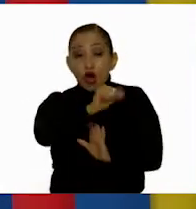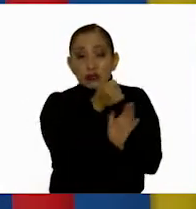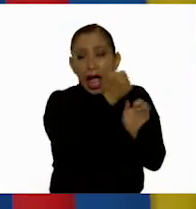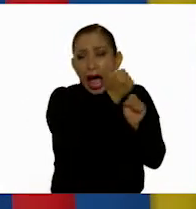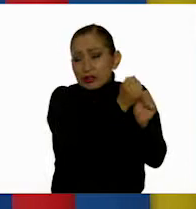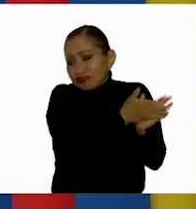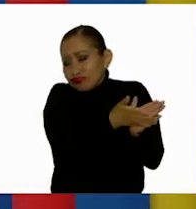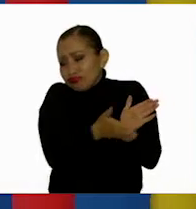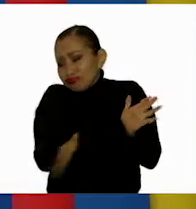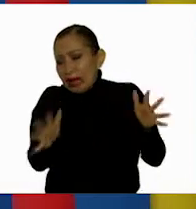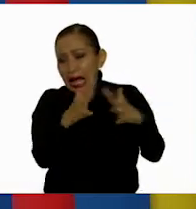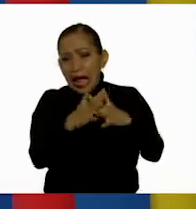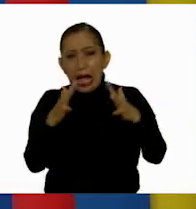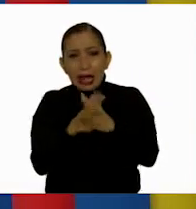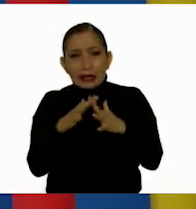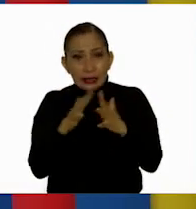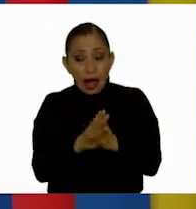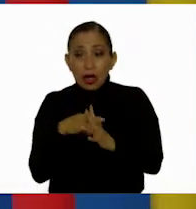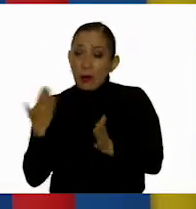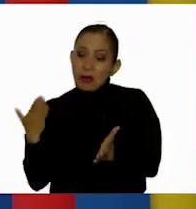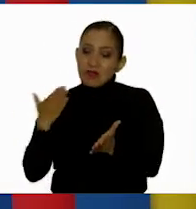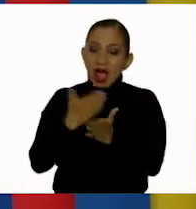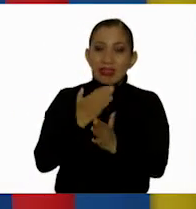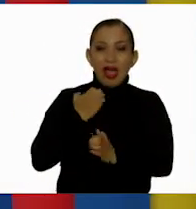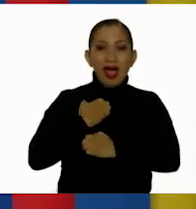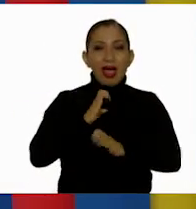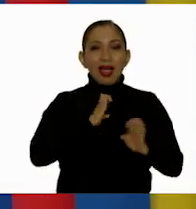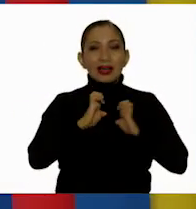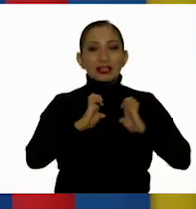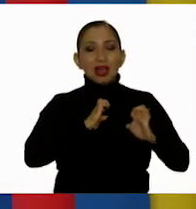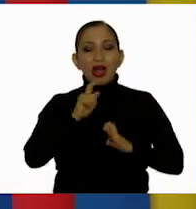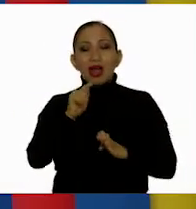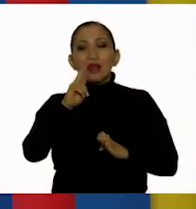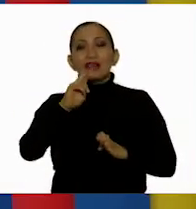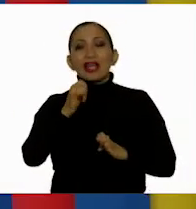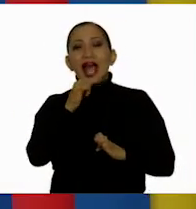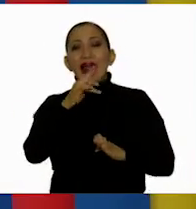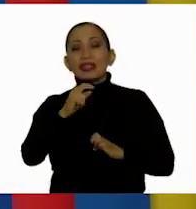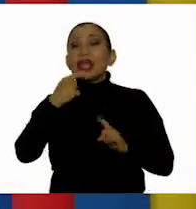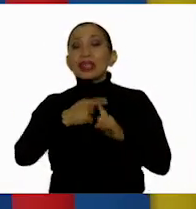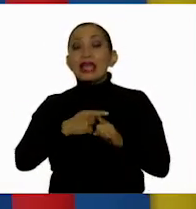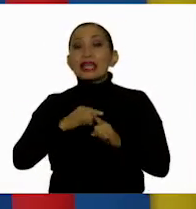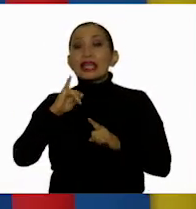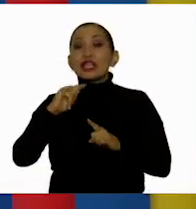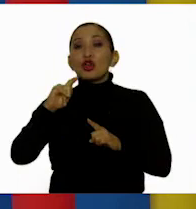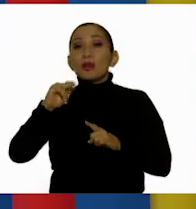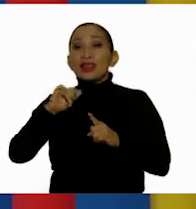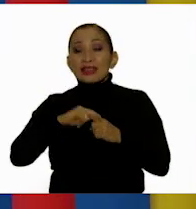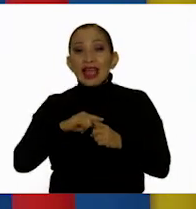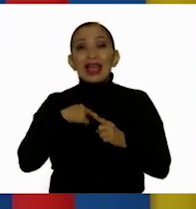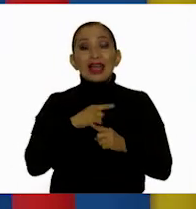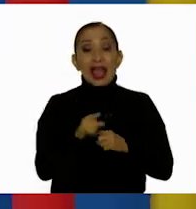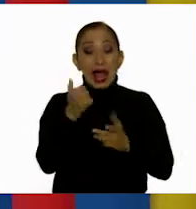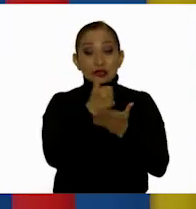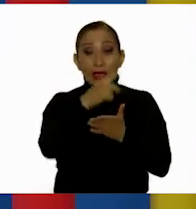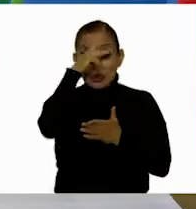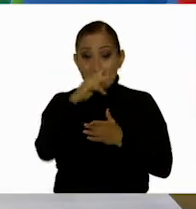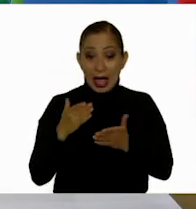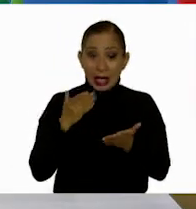años después, con la entrada triunfal del ejército trigarante, encabezado por Agustín de Iturbide y Vicente Guerrero en la Ciudad de